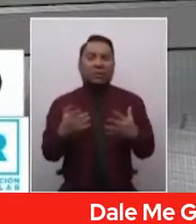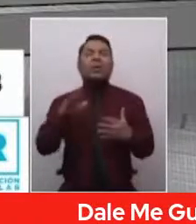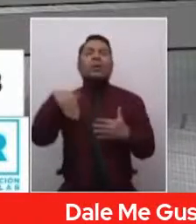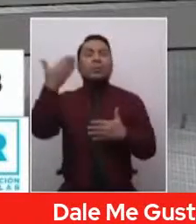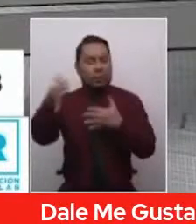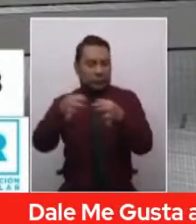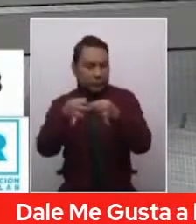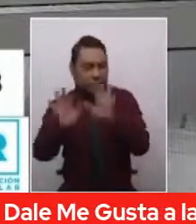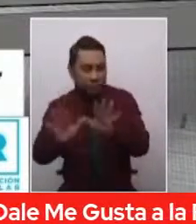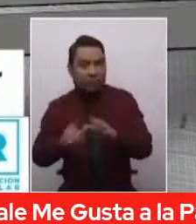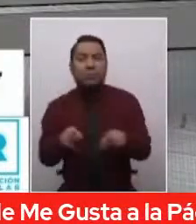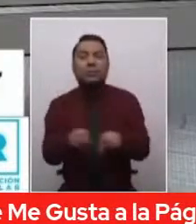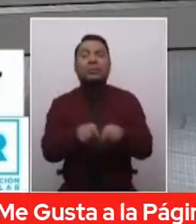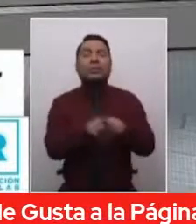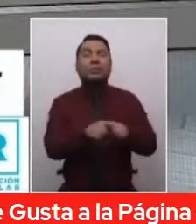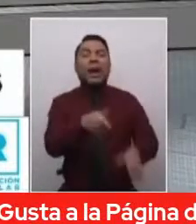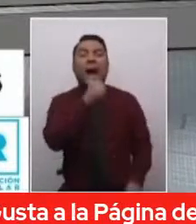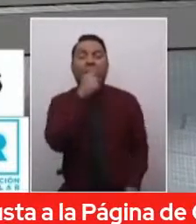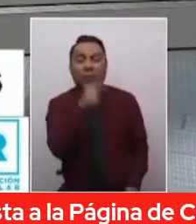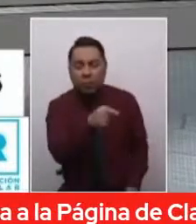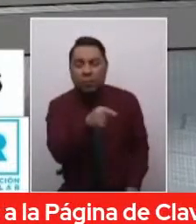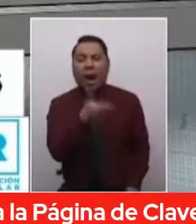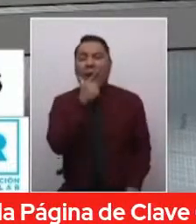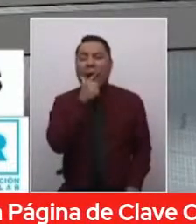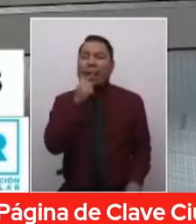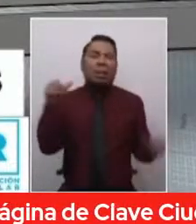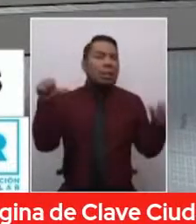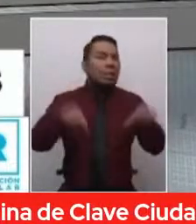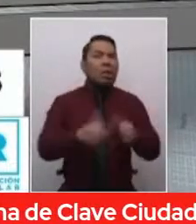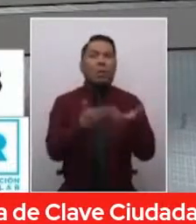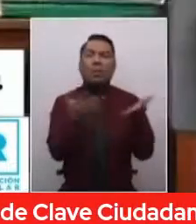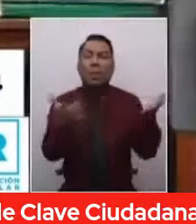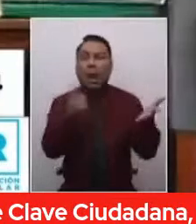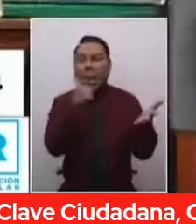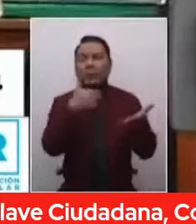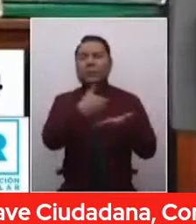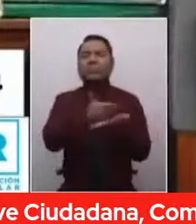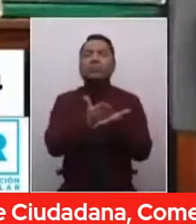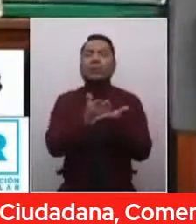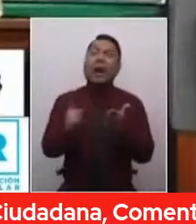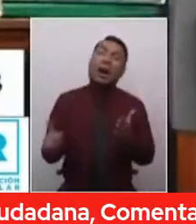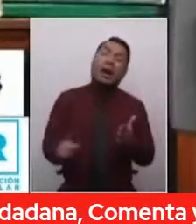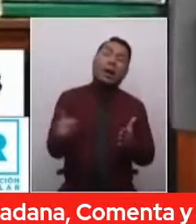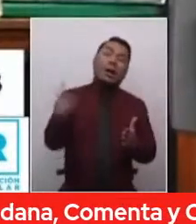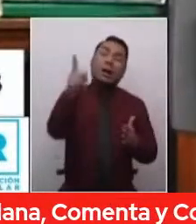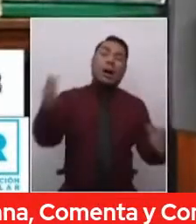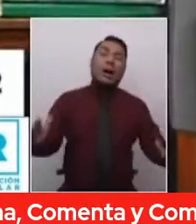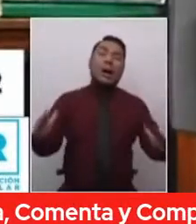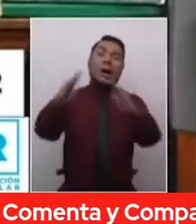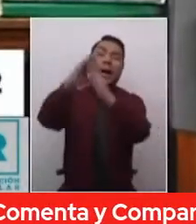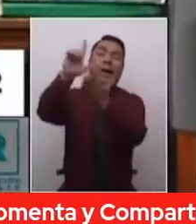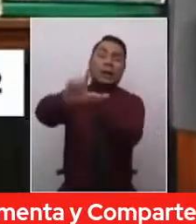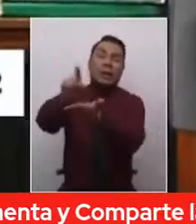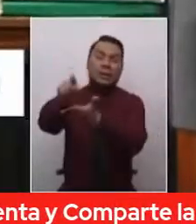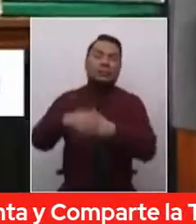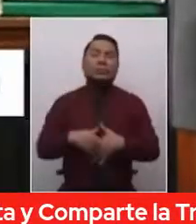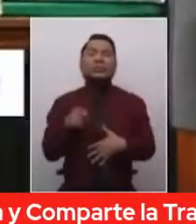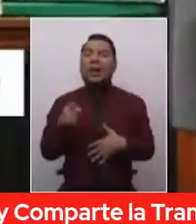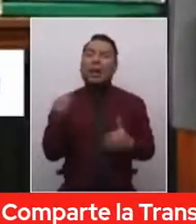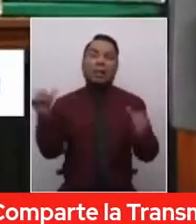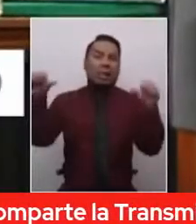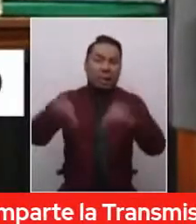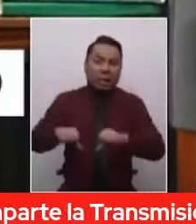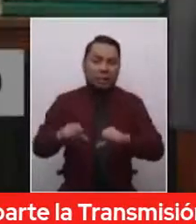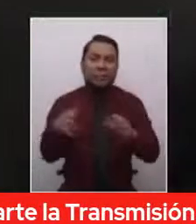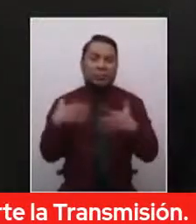más tarde también. El agua es fatal. El agua en la parte más alta de los cerros de Lima es fatal, no